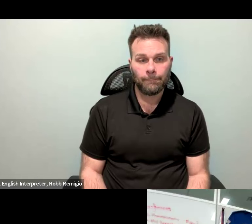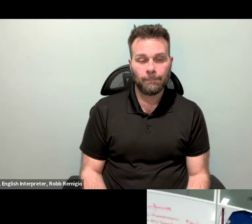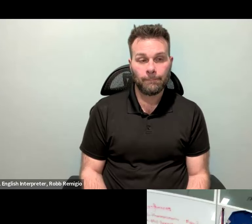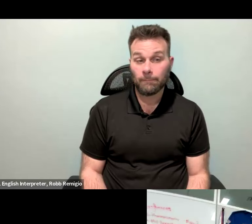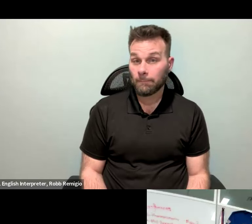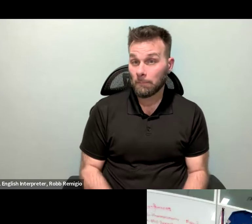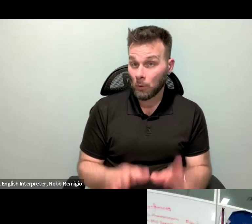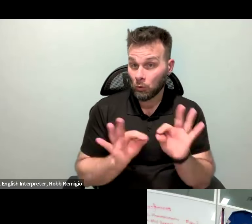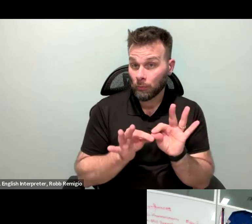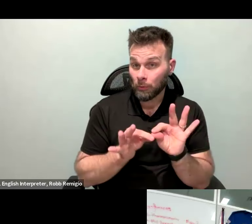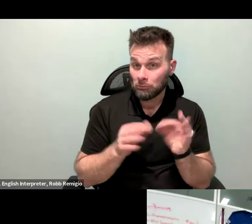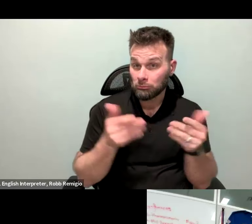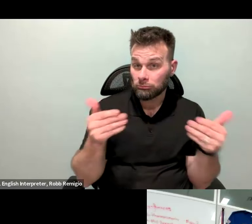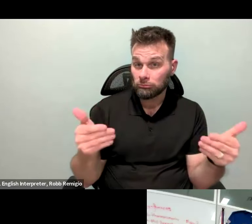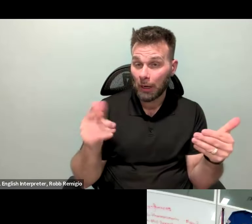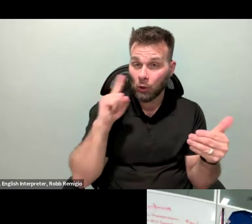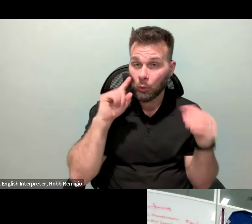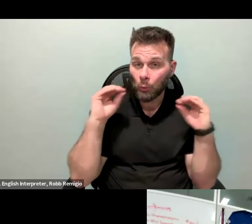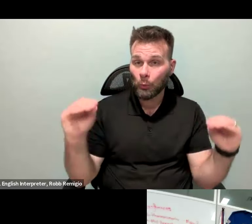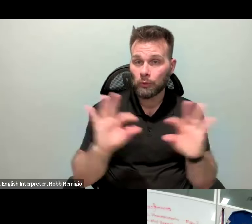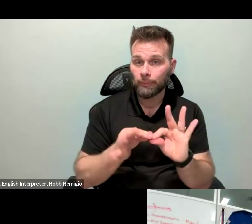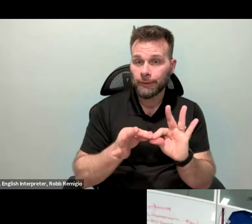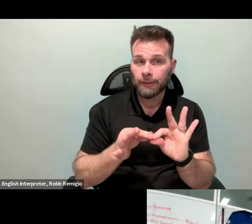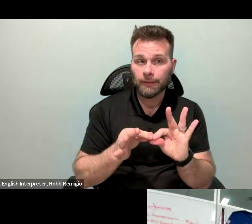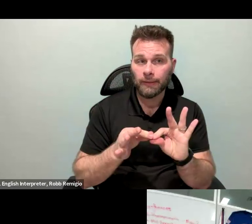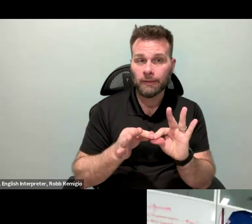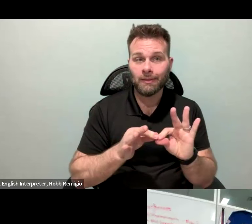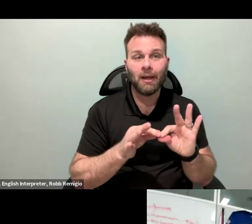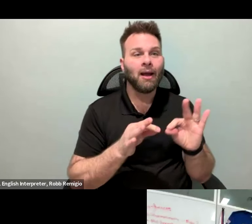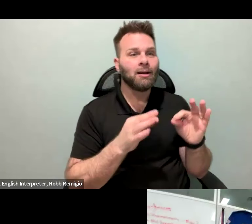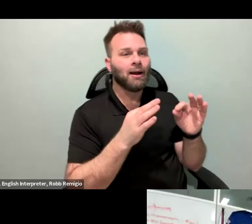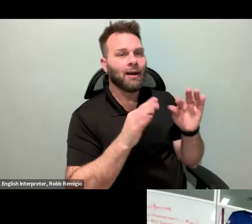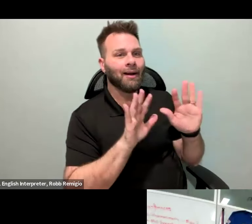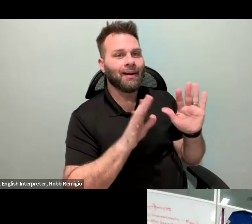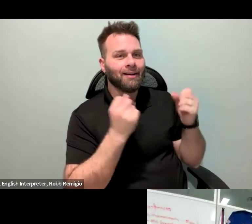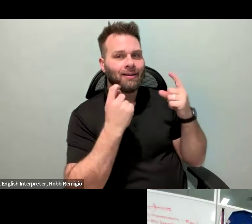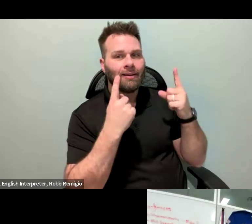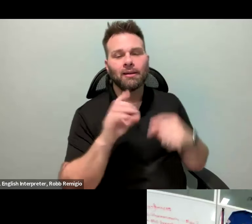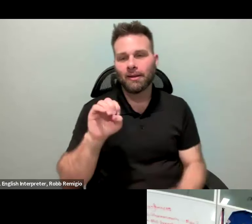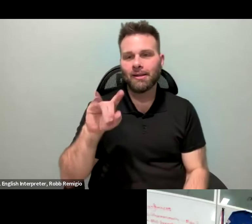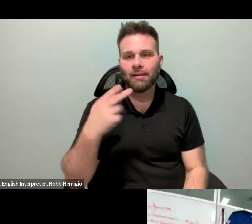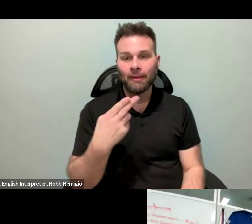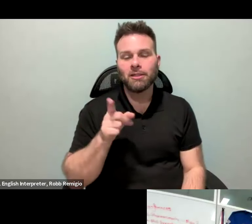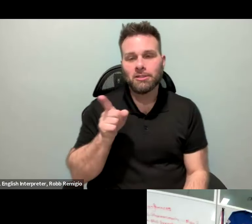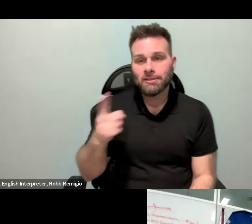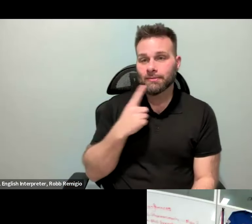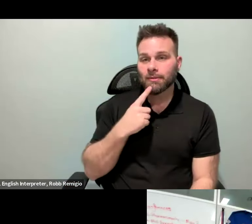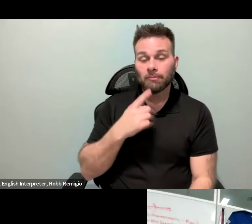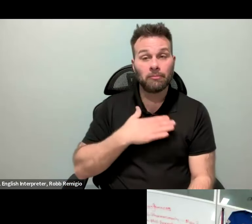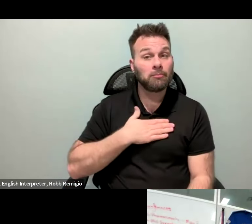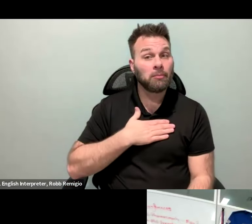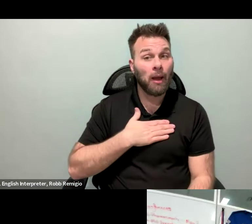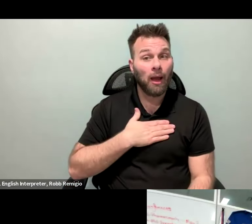I didn't hear any interpretation. I got it, Edith. Okay. She said, at home, my child is well